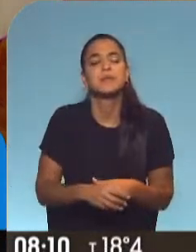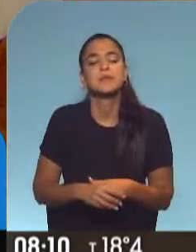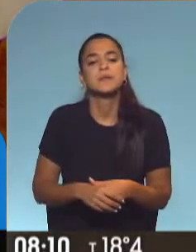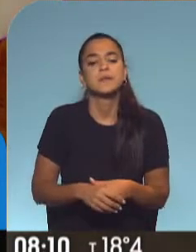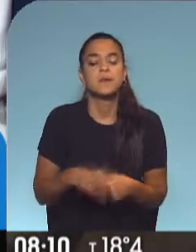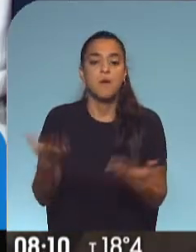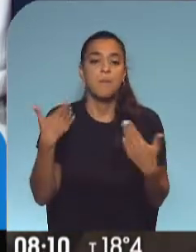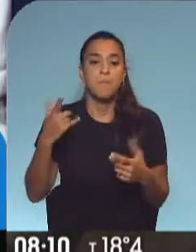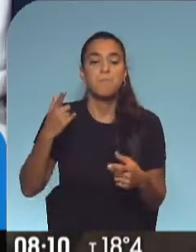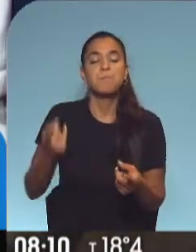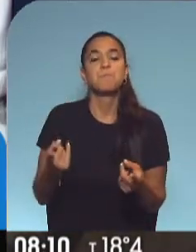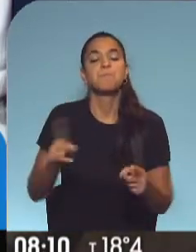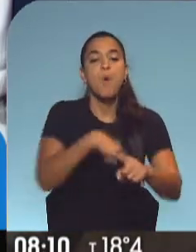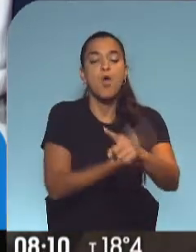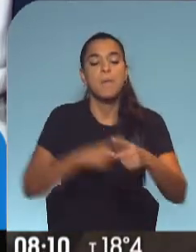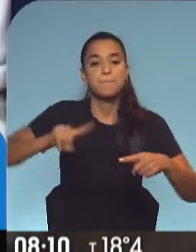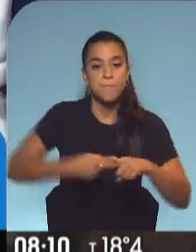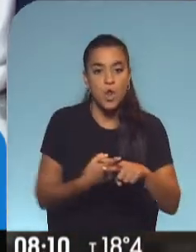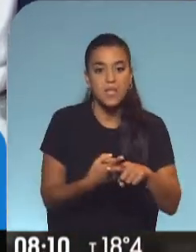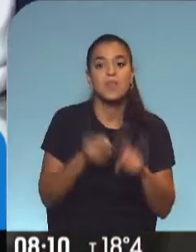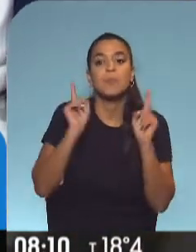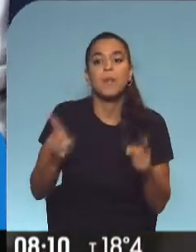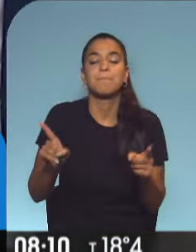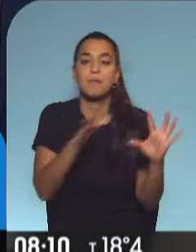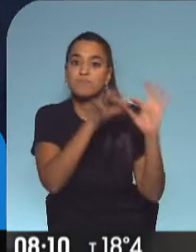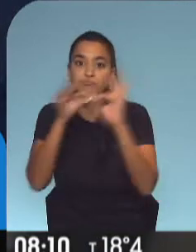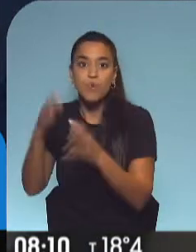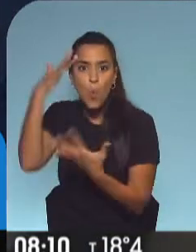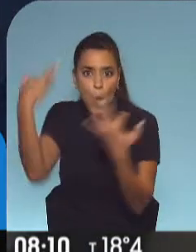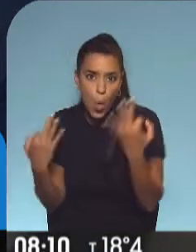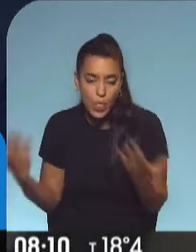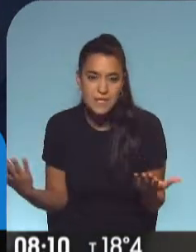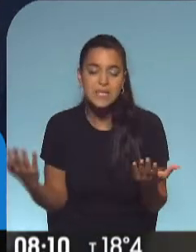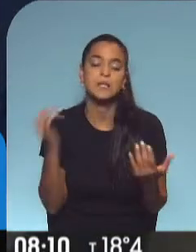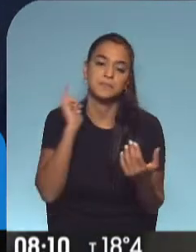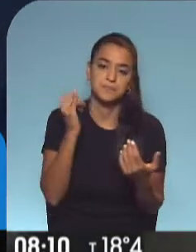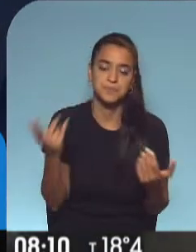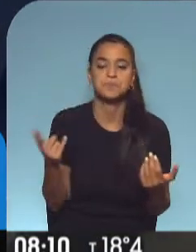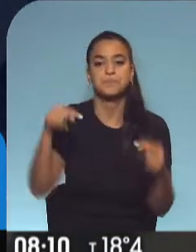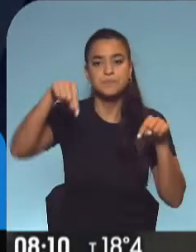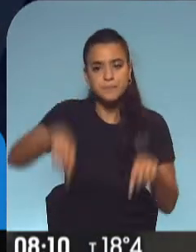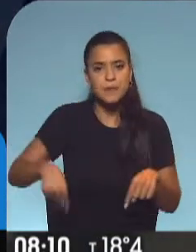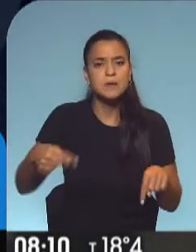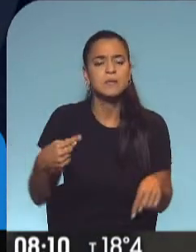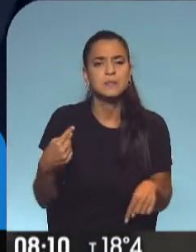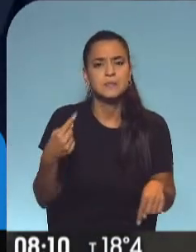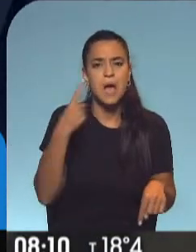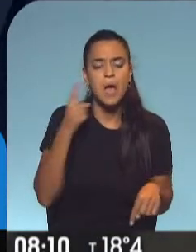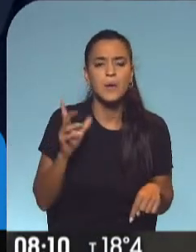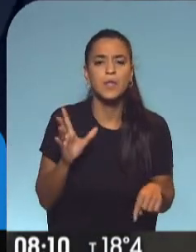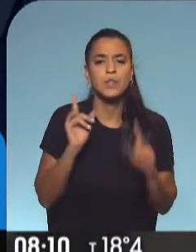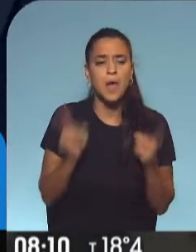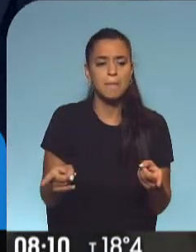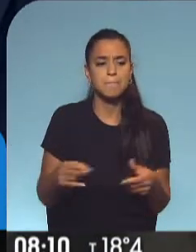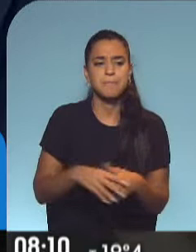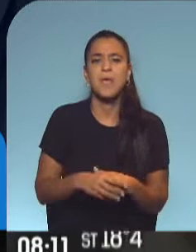posibilidad de tener un poder político en el marco del Poder Judicial. Pero claro, y además también hemos escuchado, por ejemplo,